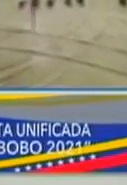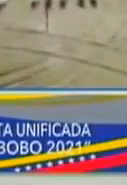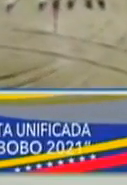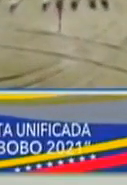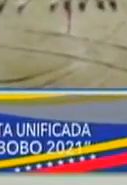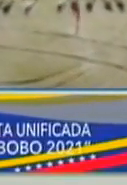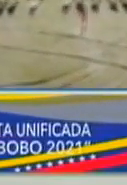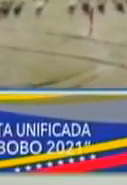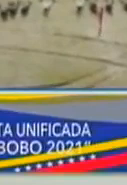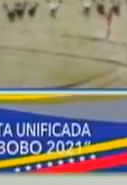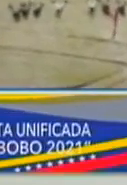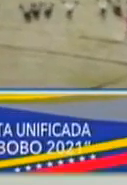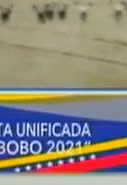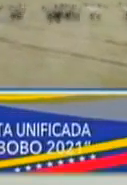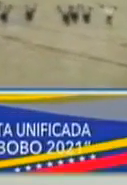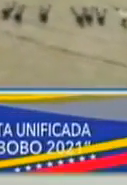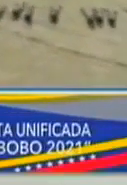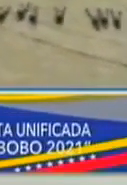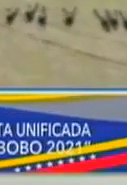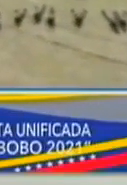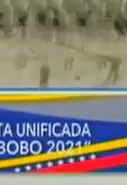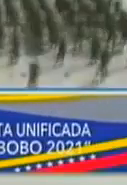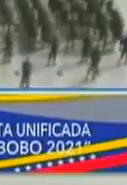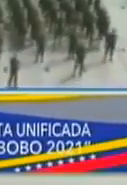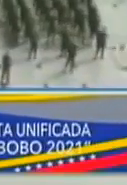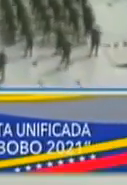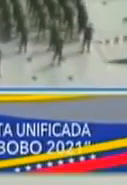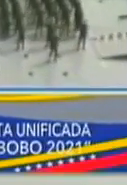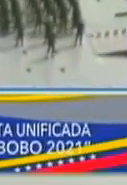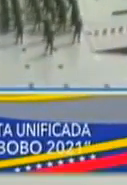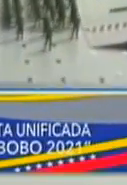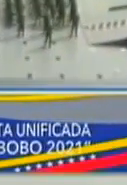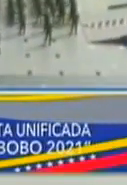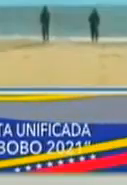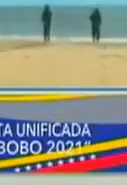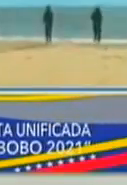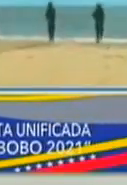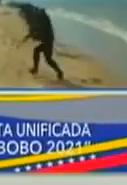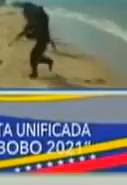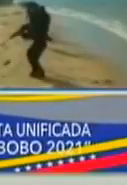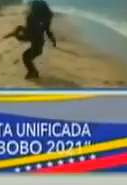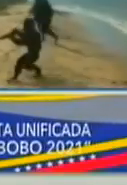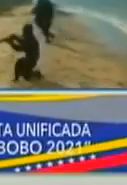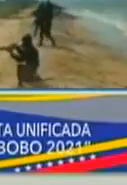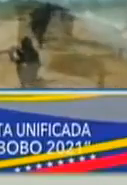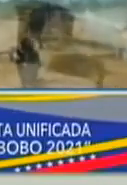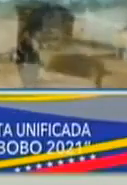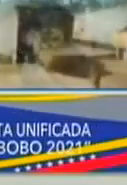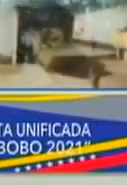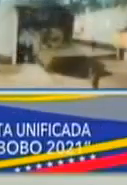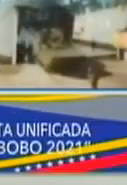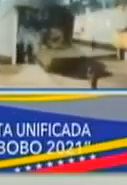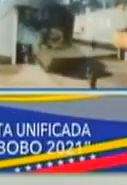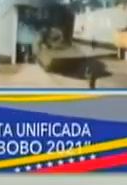Ejercicios para probar la capacidad de respuesta, reacción, de despliegue, de combate, la